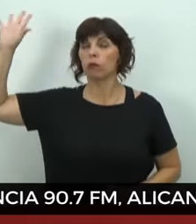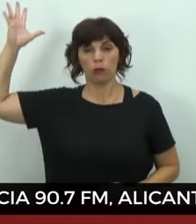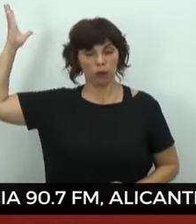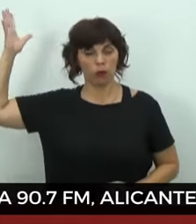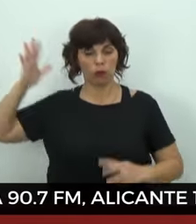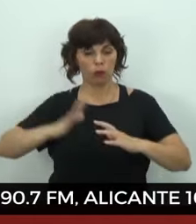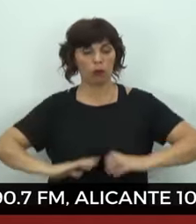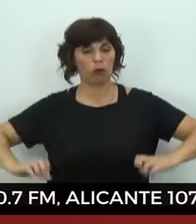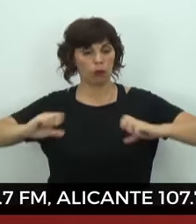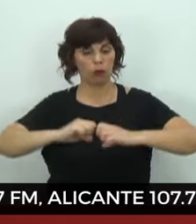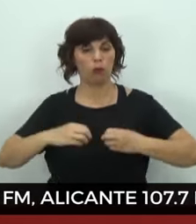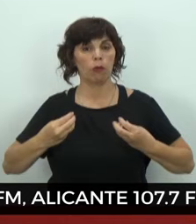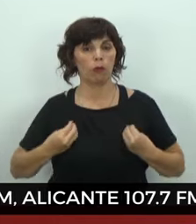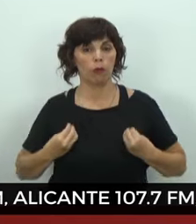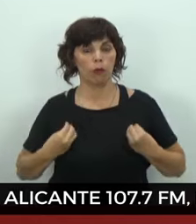Dios el Padre,